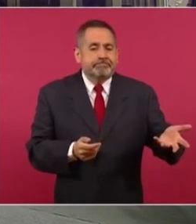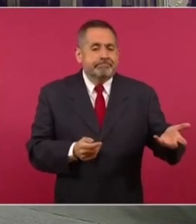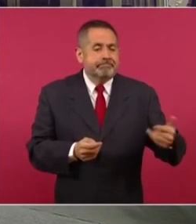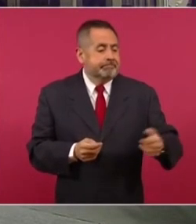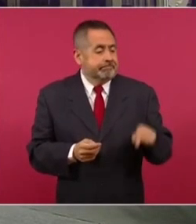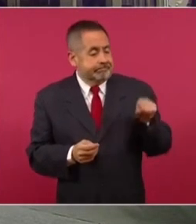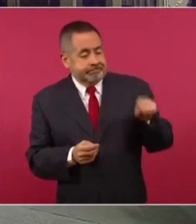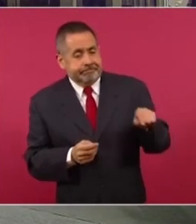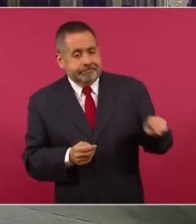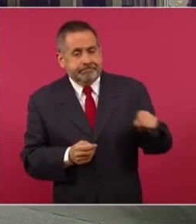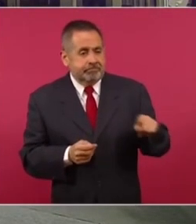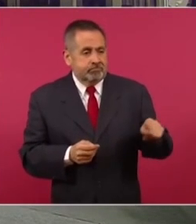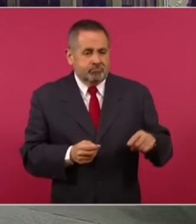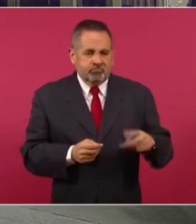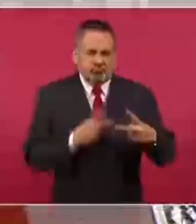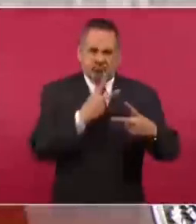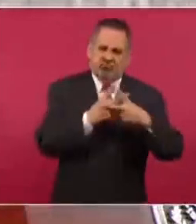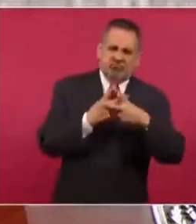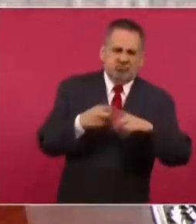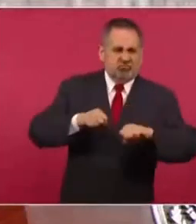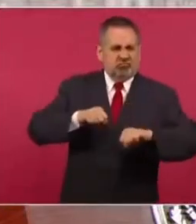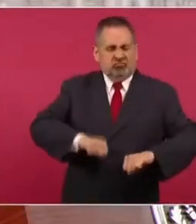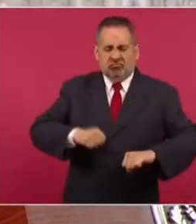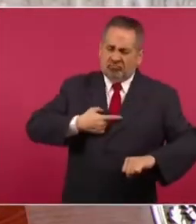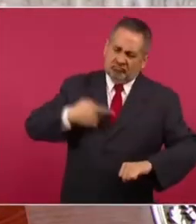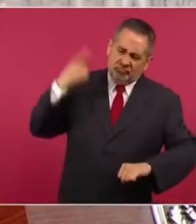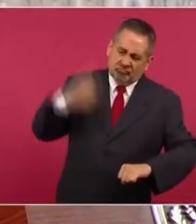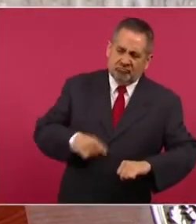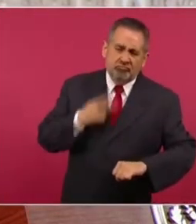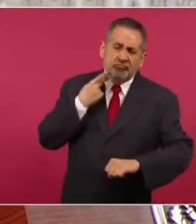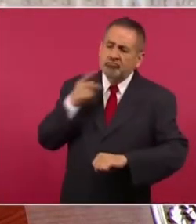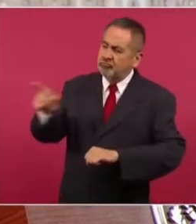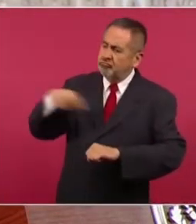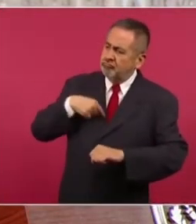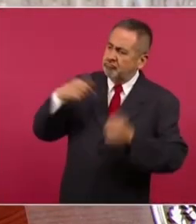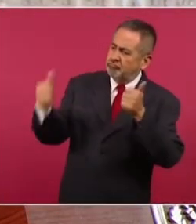hay anarquía política,